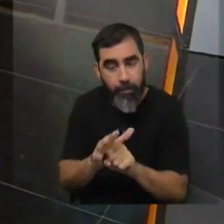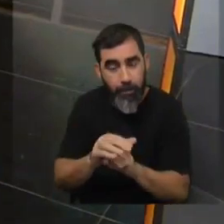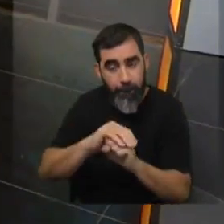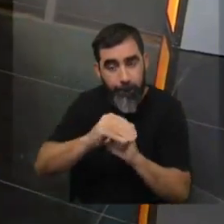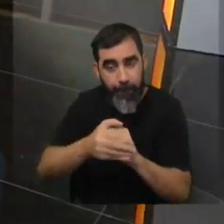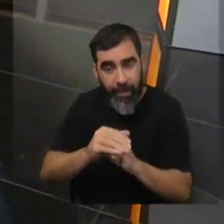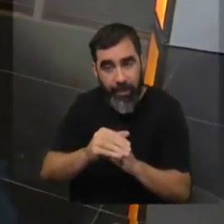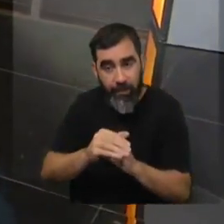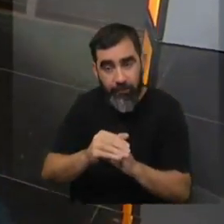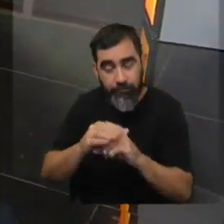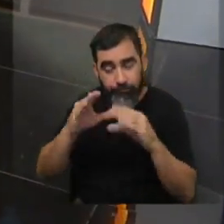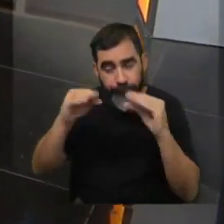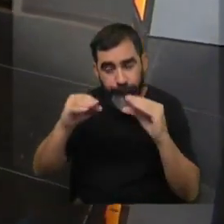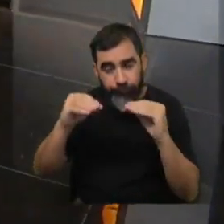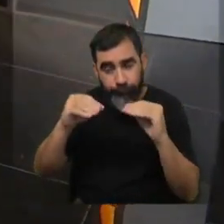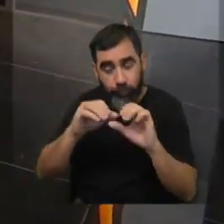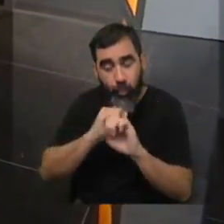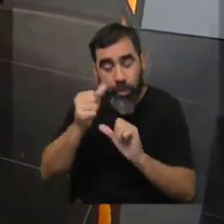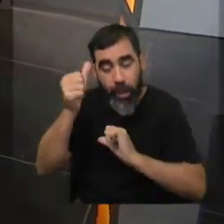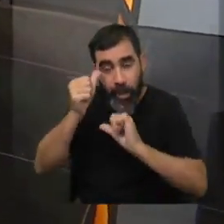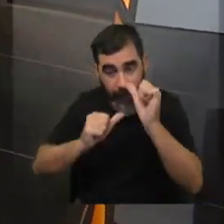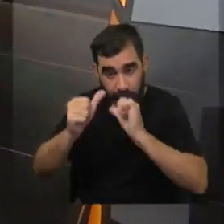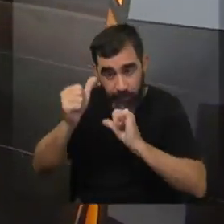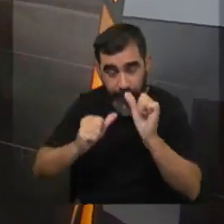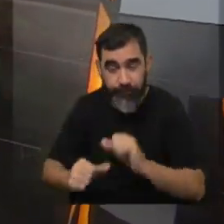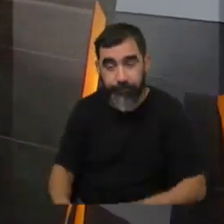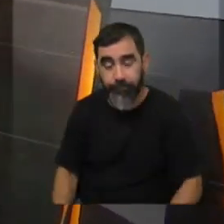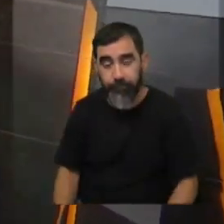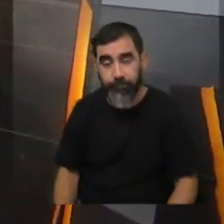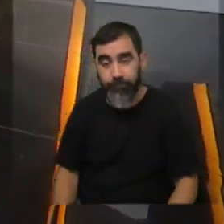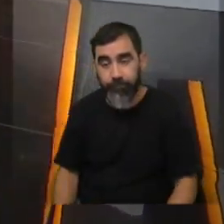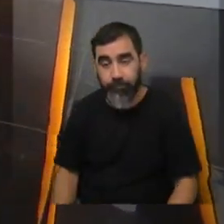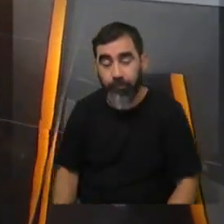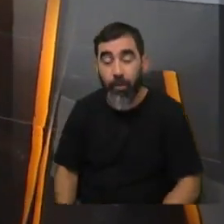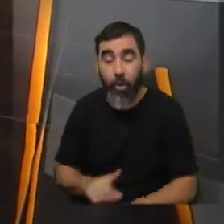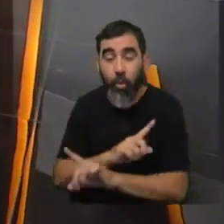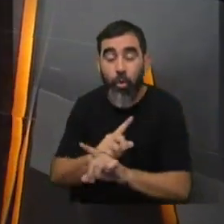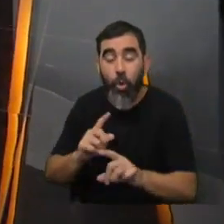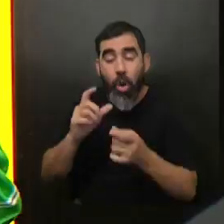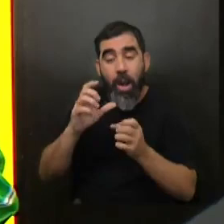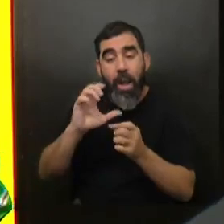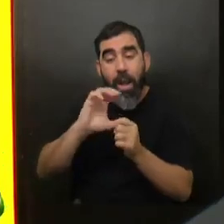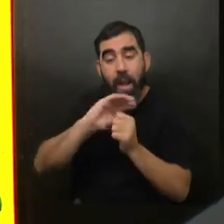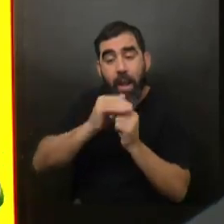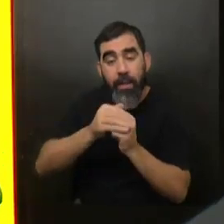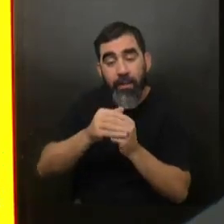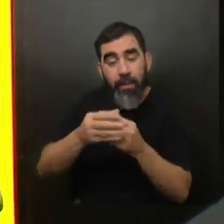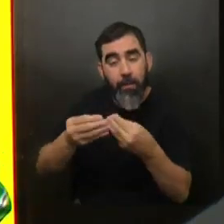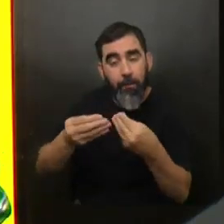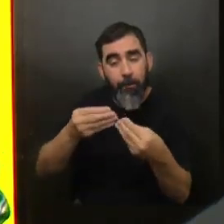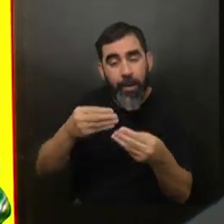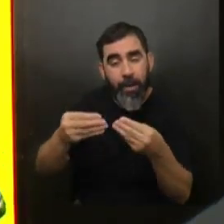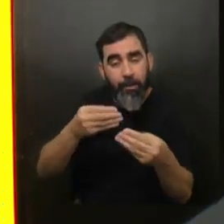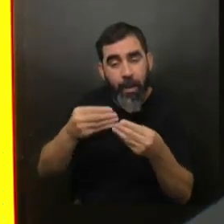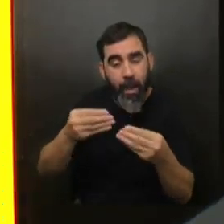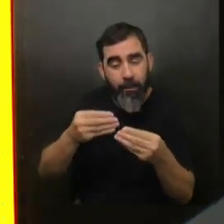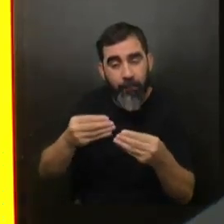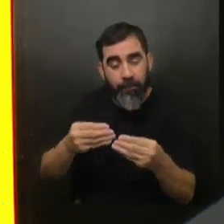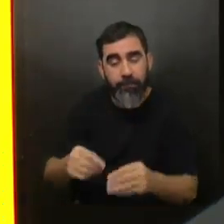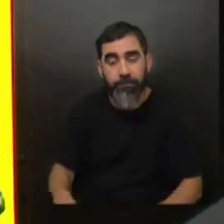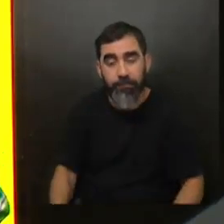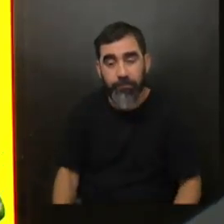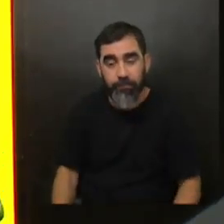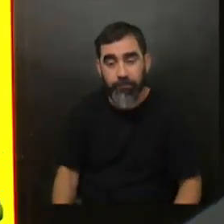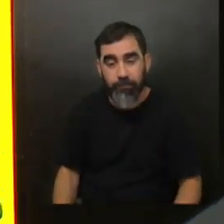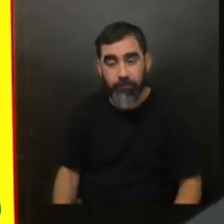en el microparpadeo el ojo se puede lastimar. No pasa así tanto con los lentes de contacto permeables, que es lo que nos explicaba, pero bueno,